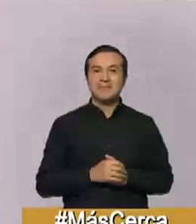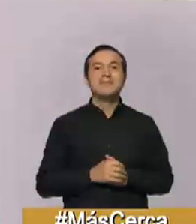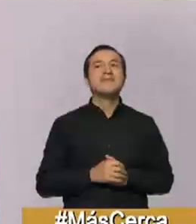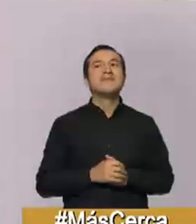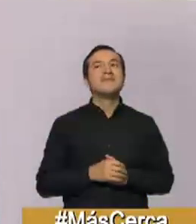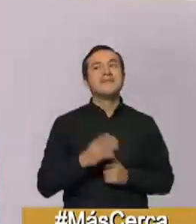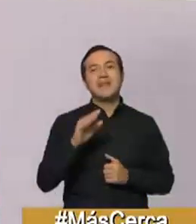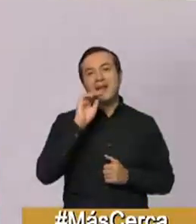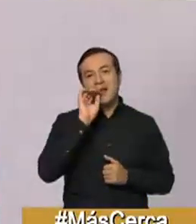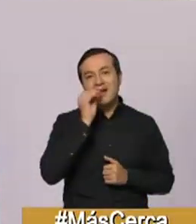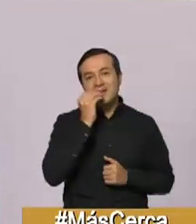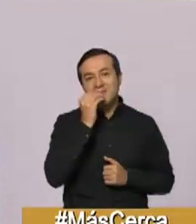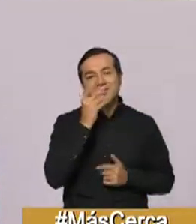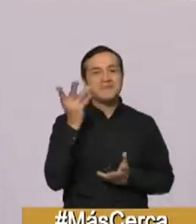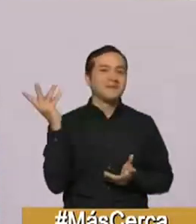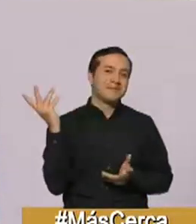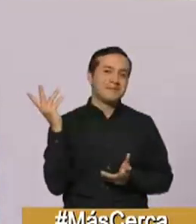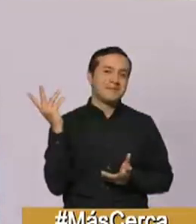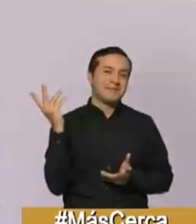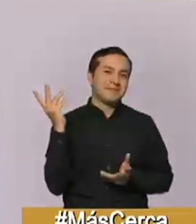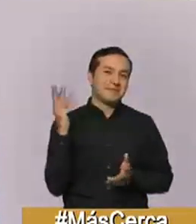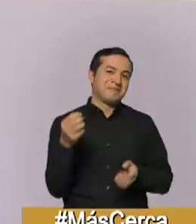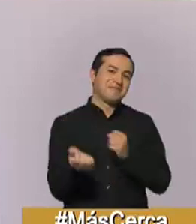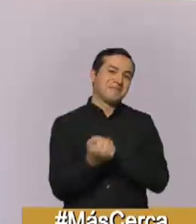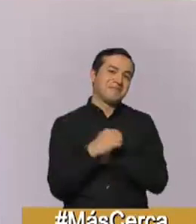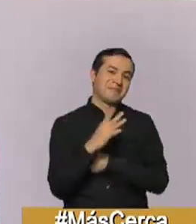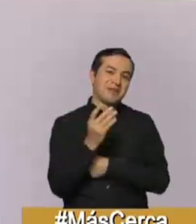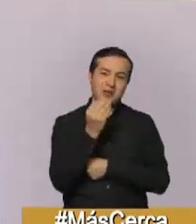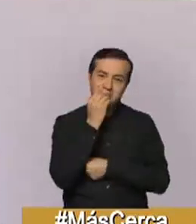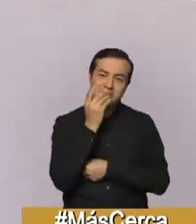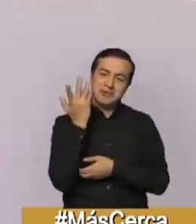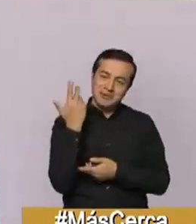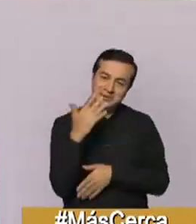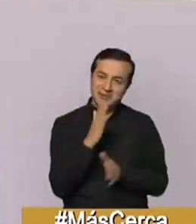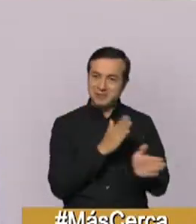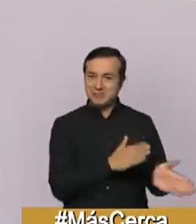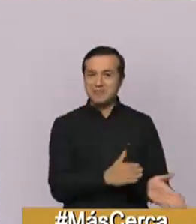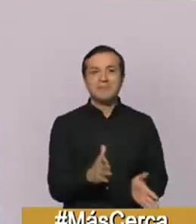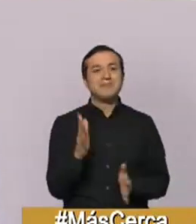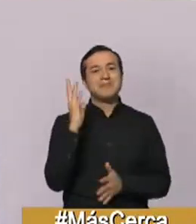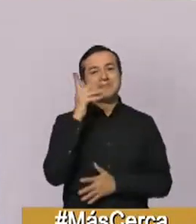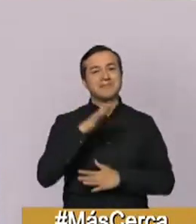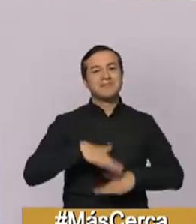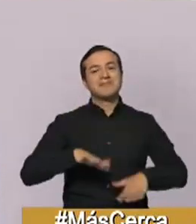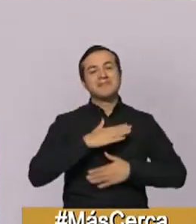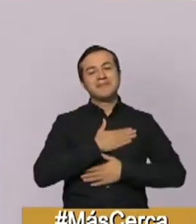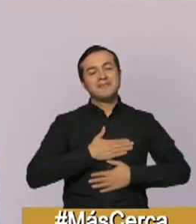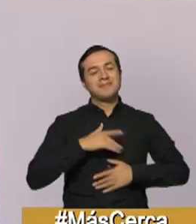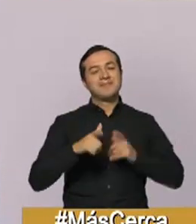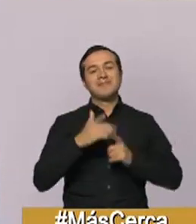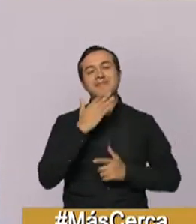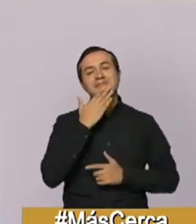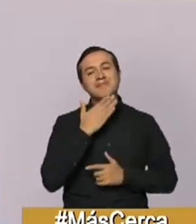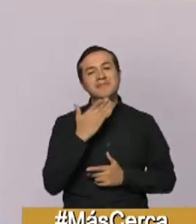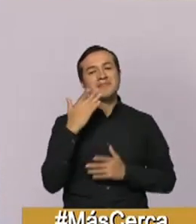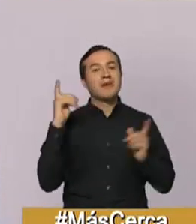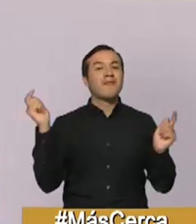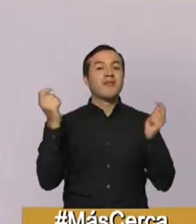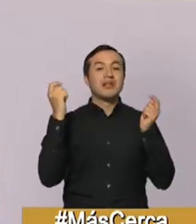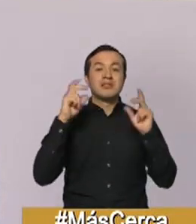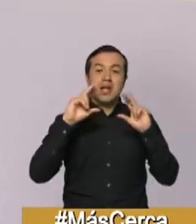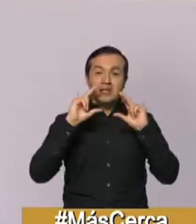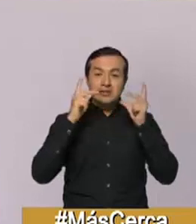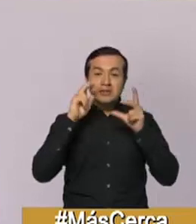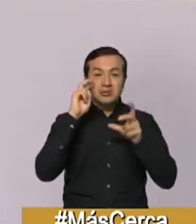Ya se quedó comiendo, César. No nos hace ni caso porque está comiendo las cascaritas. Qué maravilloso poder disfrutar con nuestra gente de esta fiesta del maíz y el